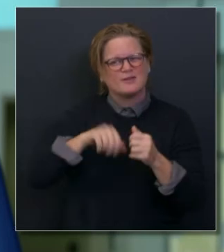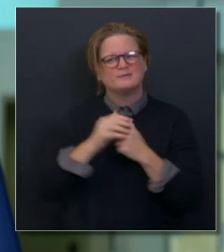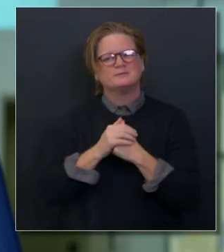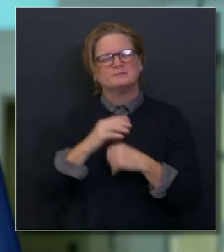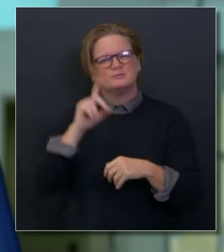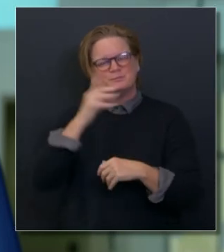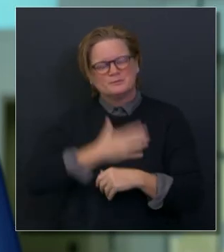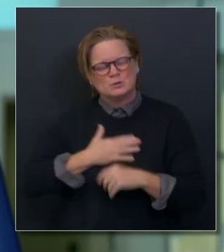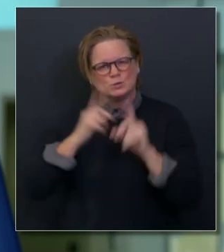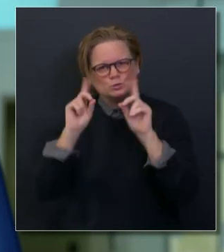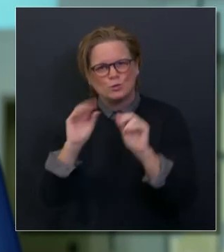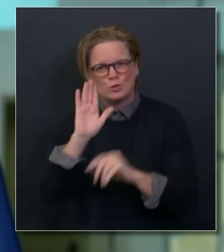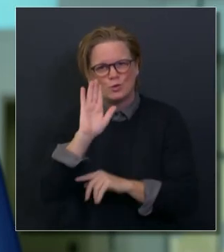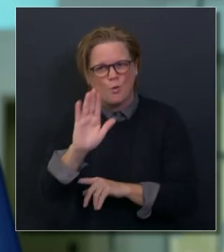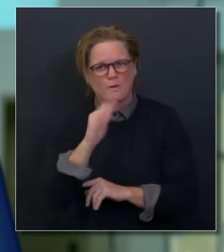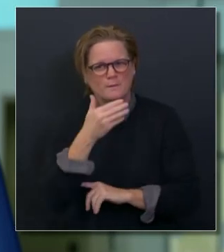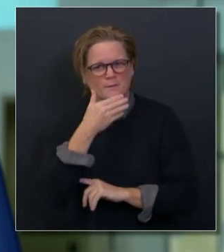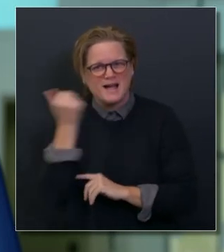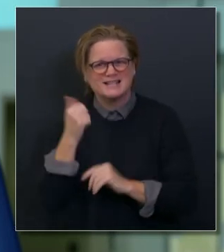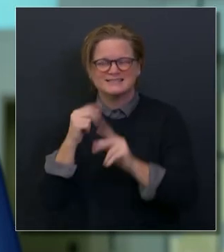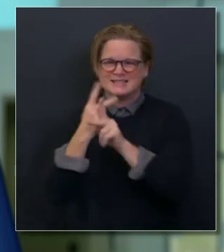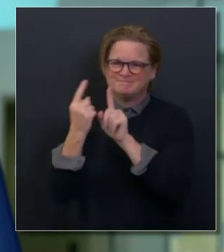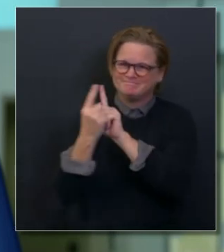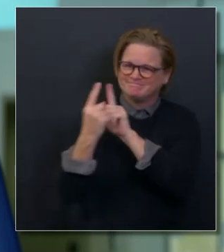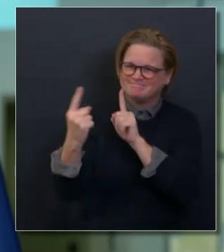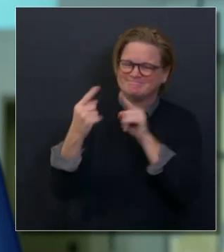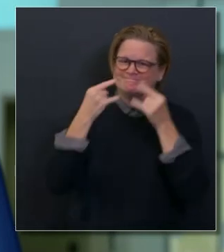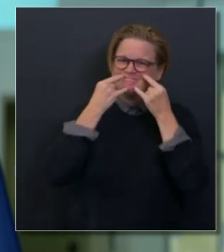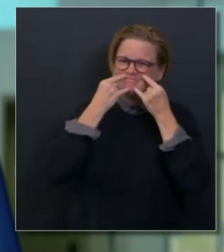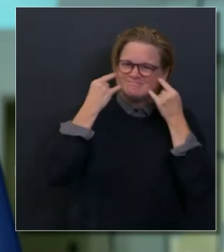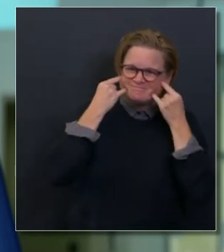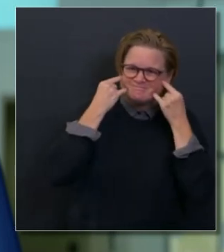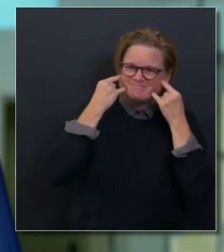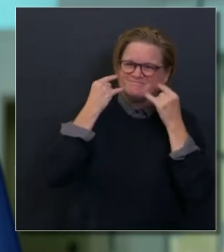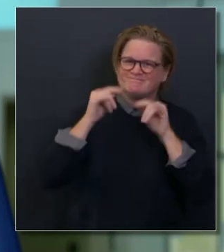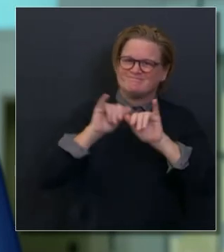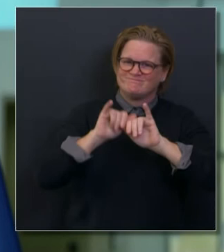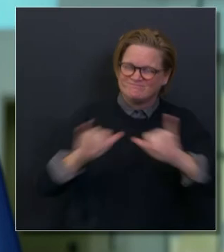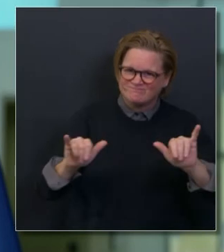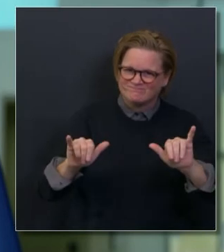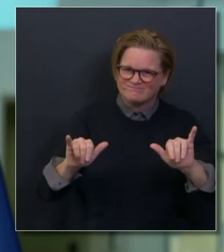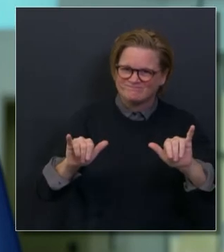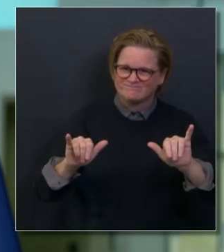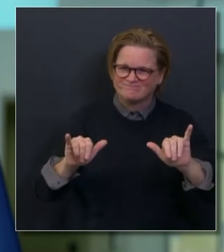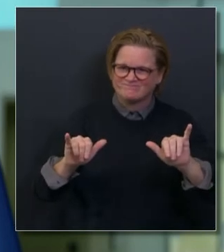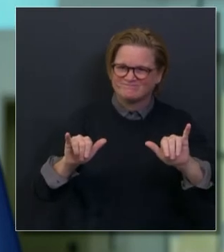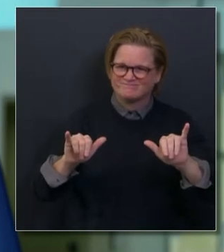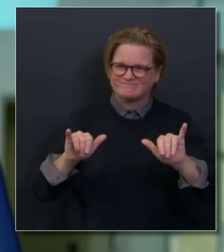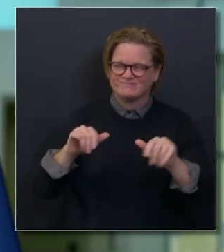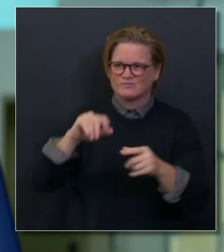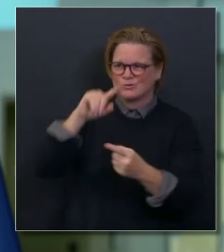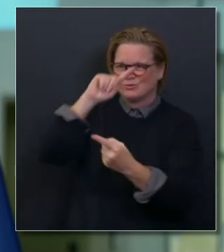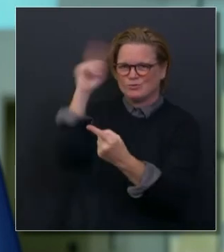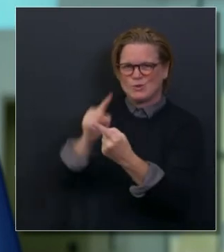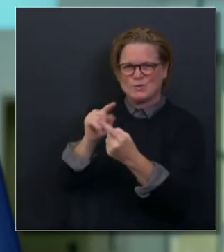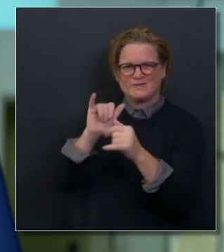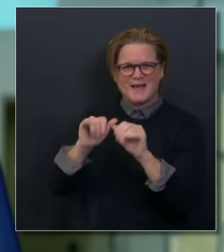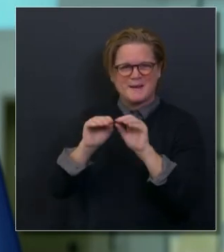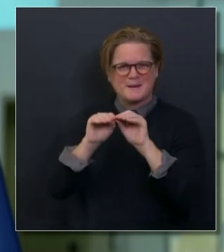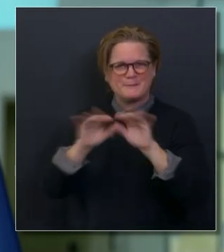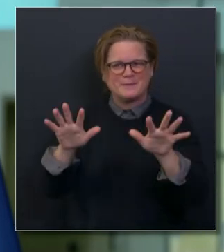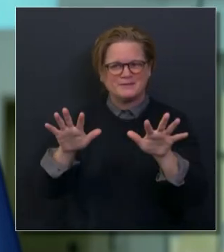siga haciendo su parte para eliminar la propagación del virus tanto como sea posible, utilizando su